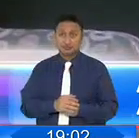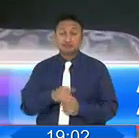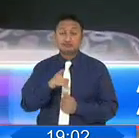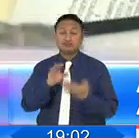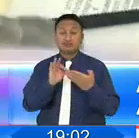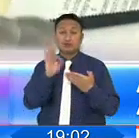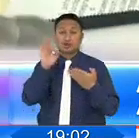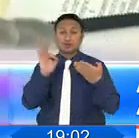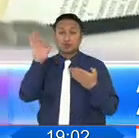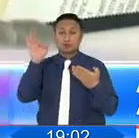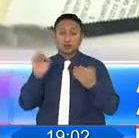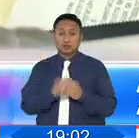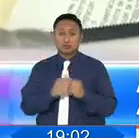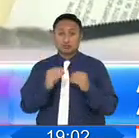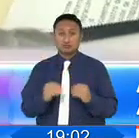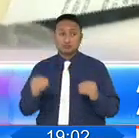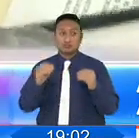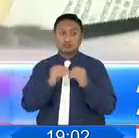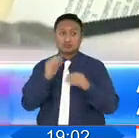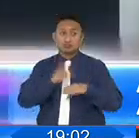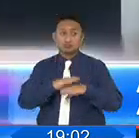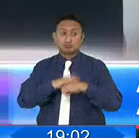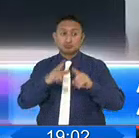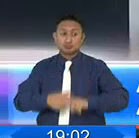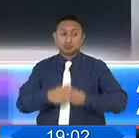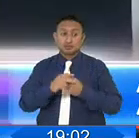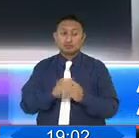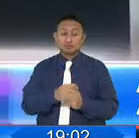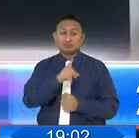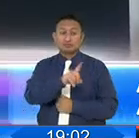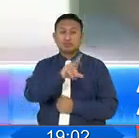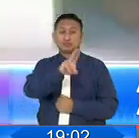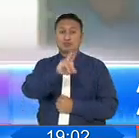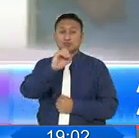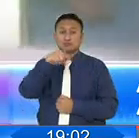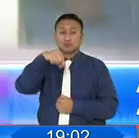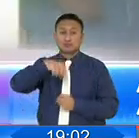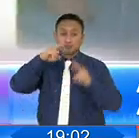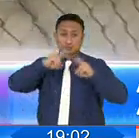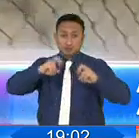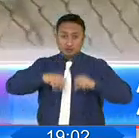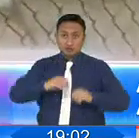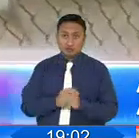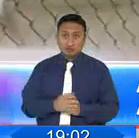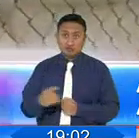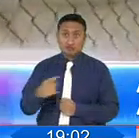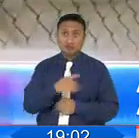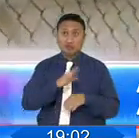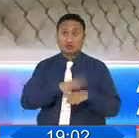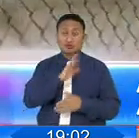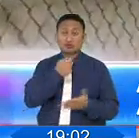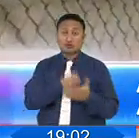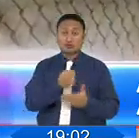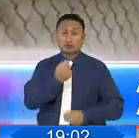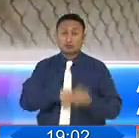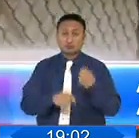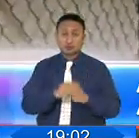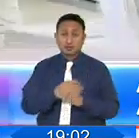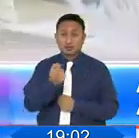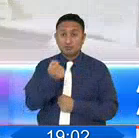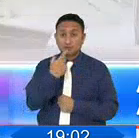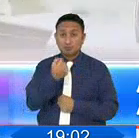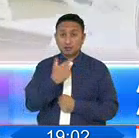estadística confirma que el incremento se dio a raíz del inicio de 120 investigaciones relacionadas en su grueso por la compra y venta de insumos